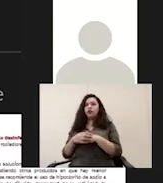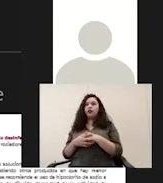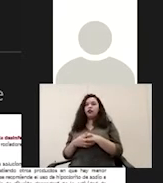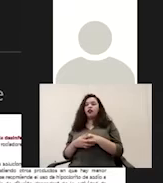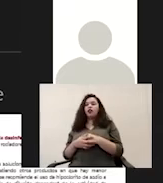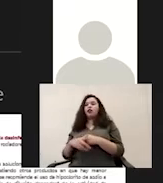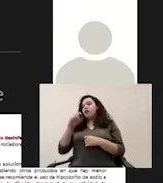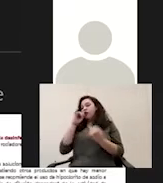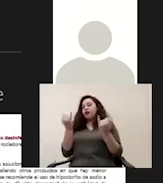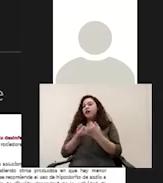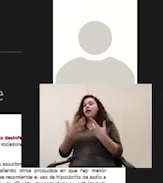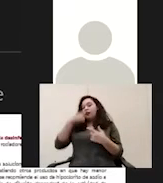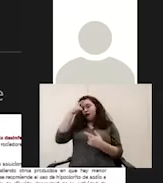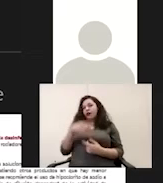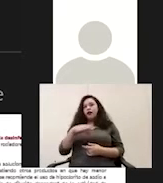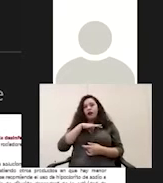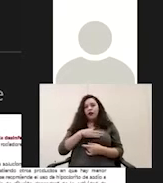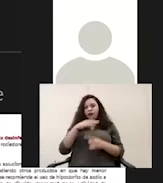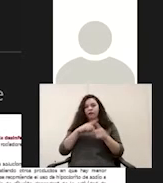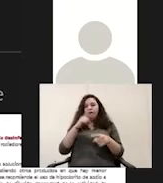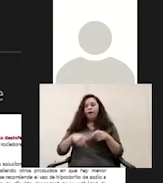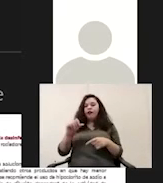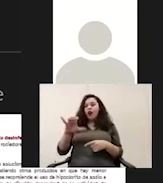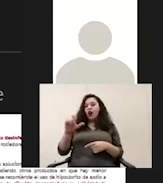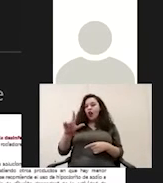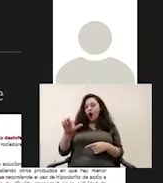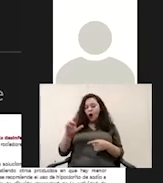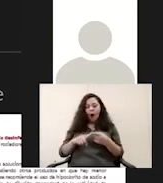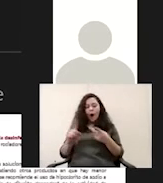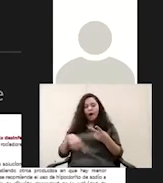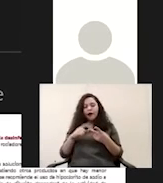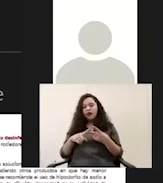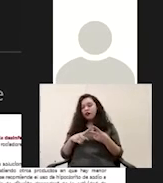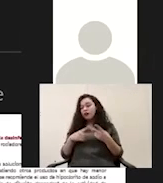una solución desinfectante con cloro, con yodo y con